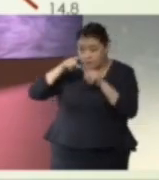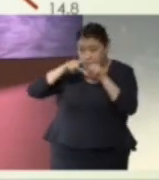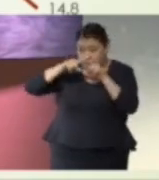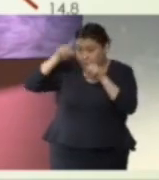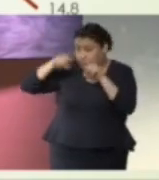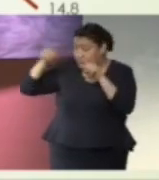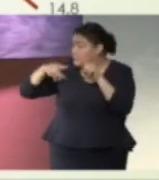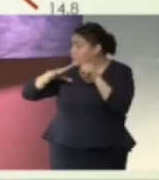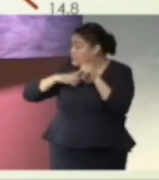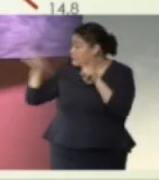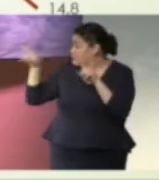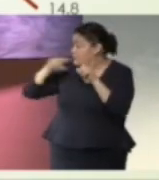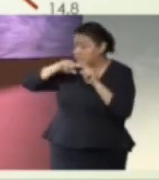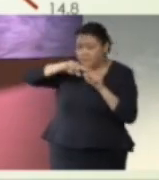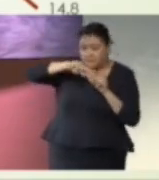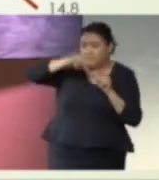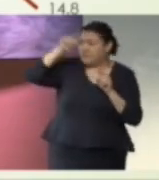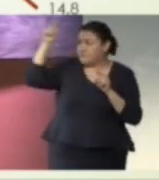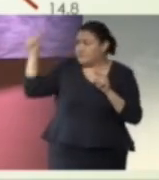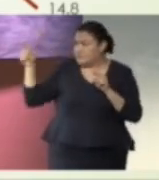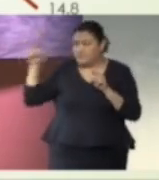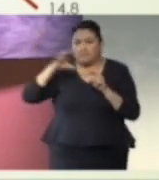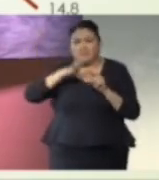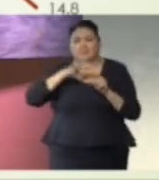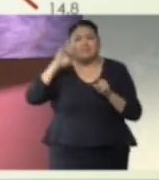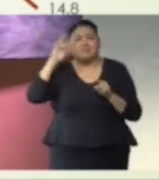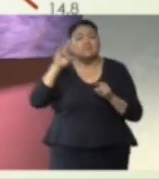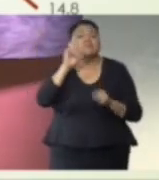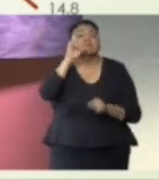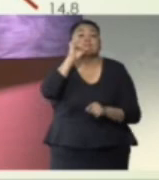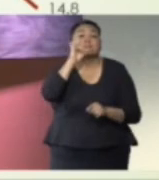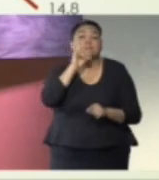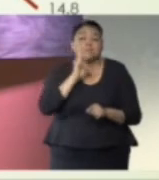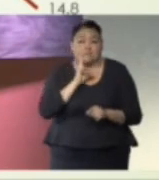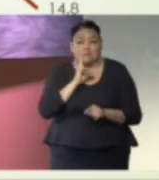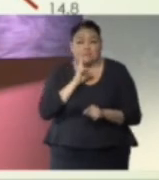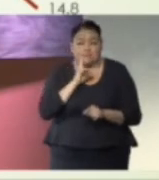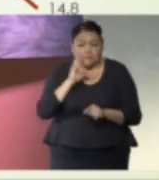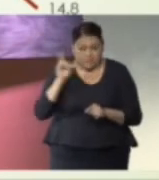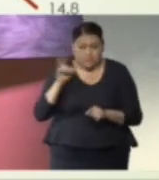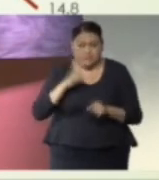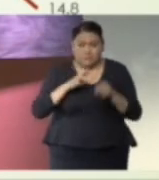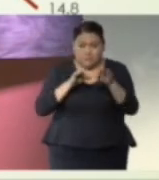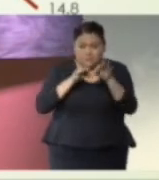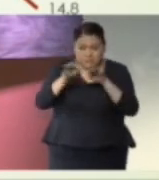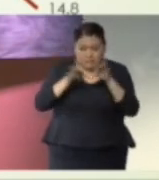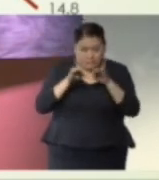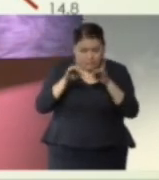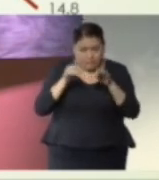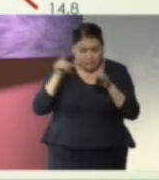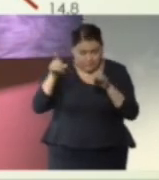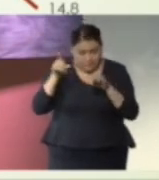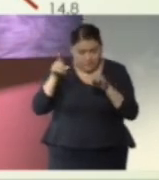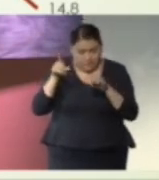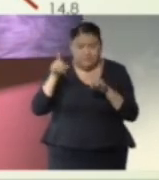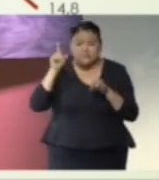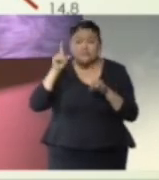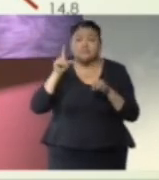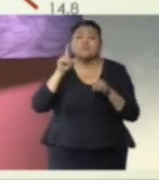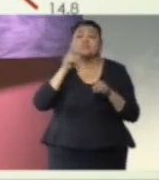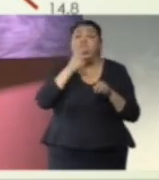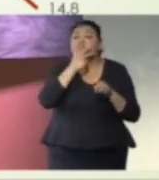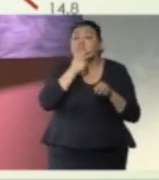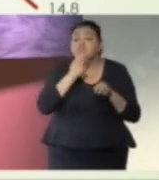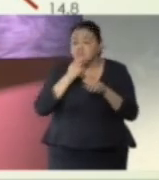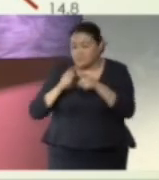presentar cómo el acceso de las mujeres tiene una tasa menor de participación en relación a los hombres. Los hombres